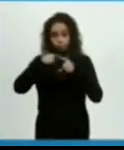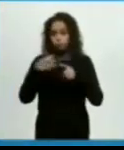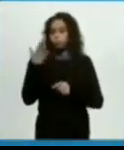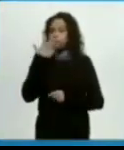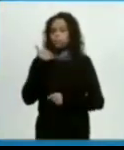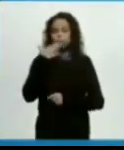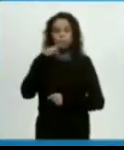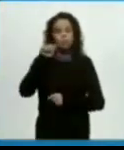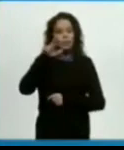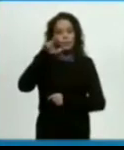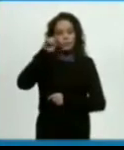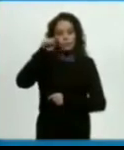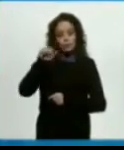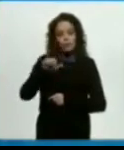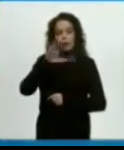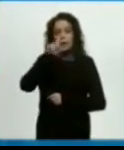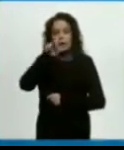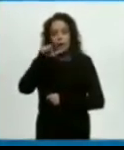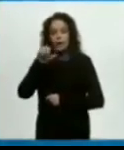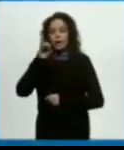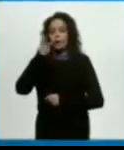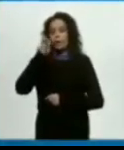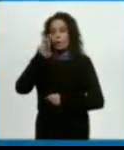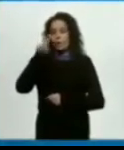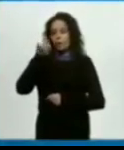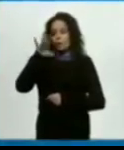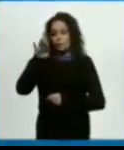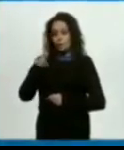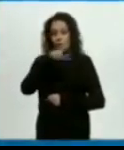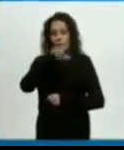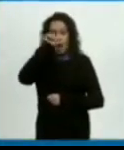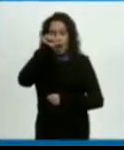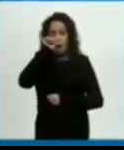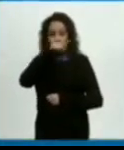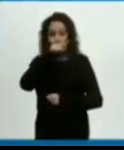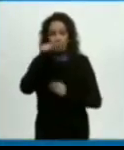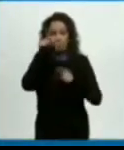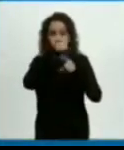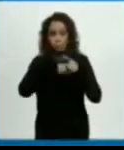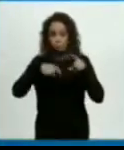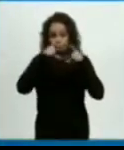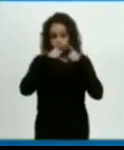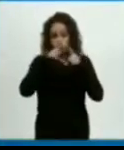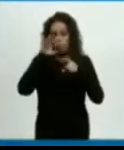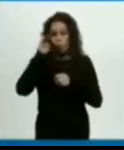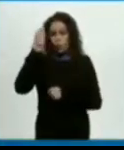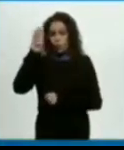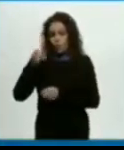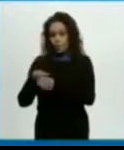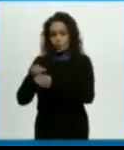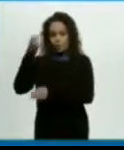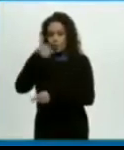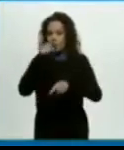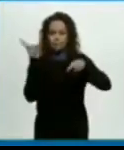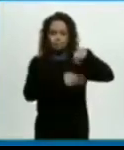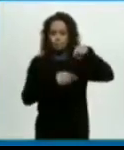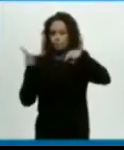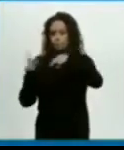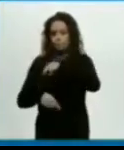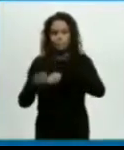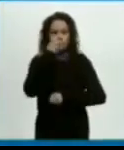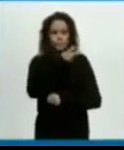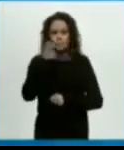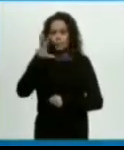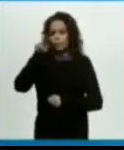o vértices o caras. Entonces el inciso A, que es una esfera, o la B, que es un cilindro, las descartamos.